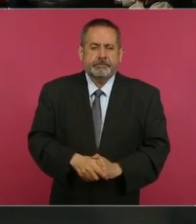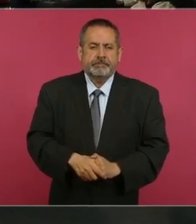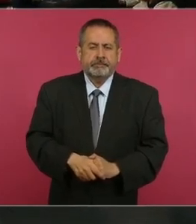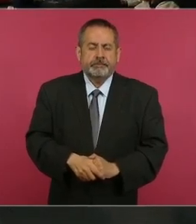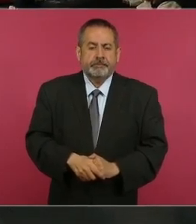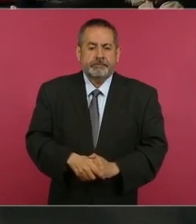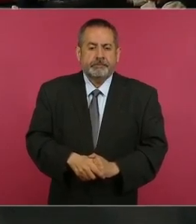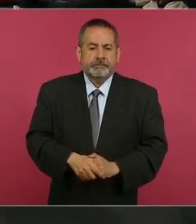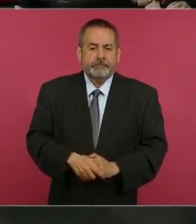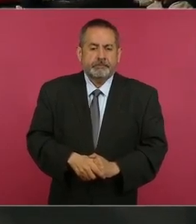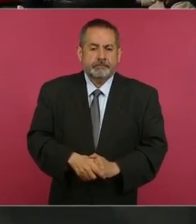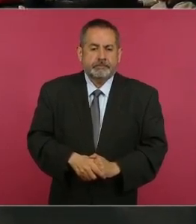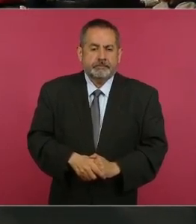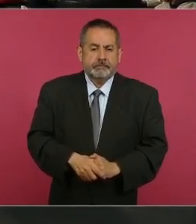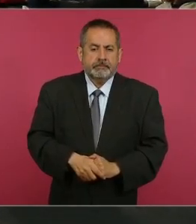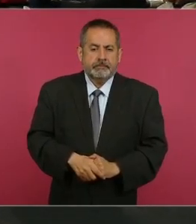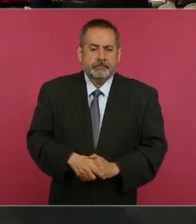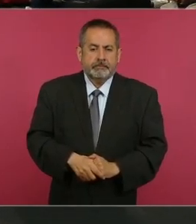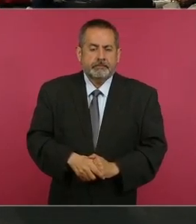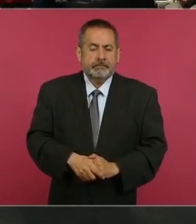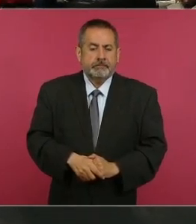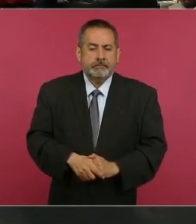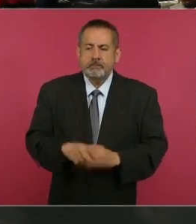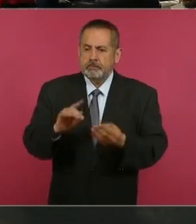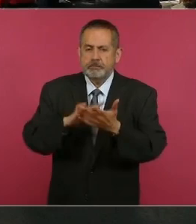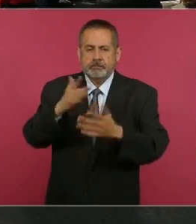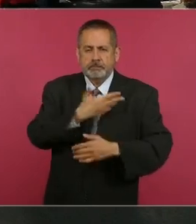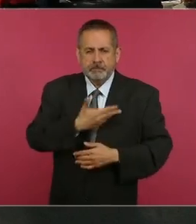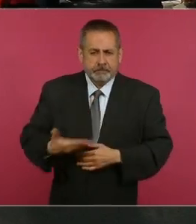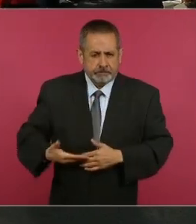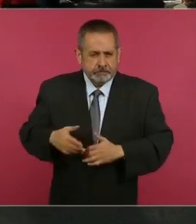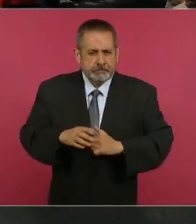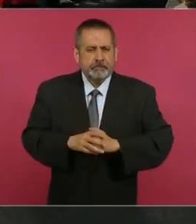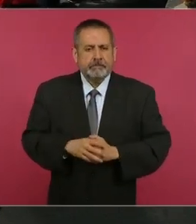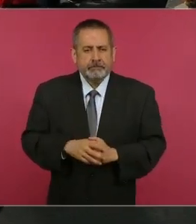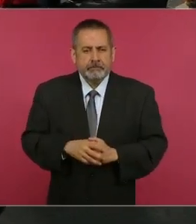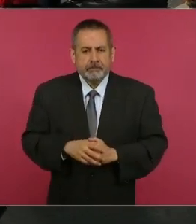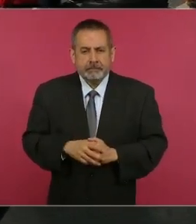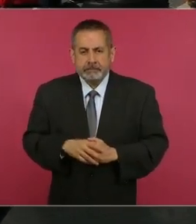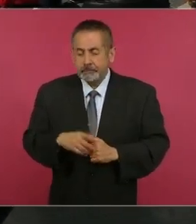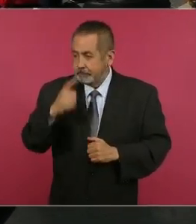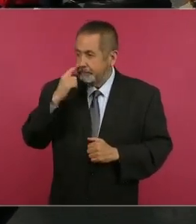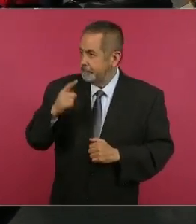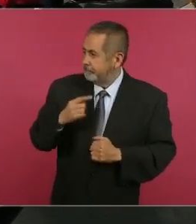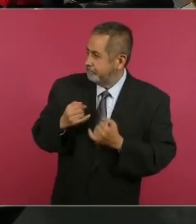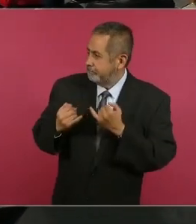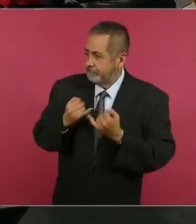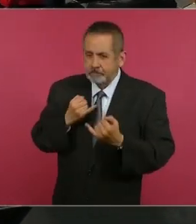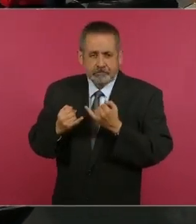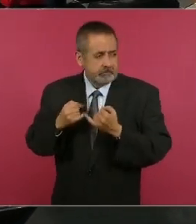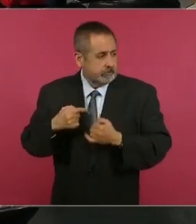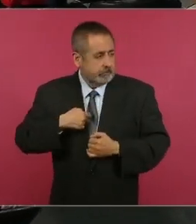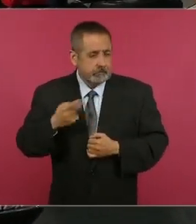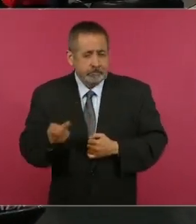Muchas gracias, presidente. Ya hasta se había hecho una quiniela para ver si preguntaba o no.